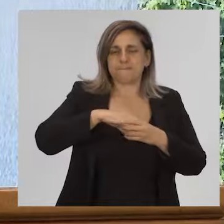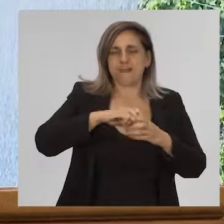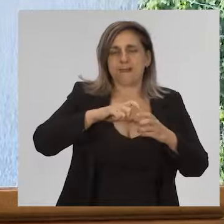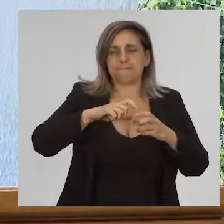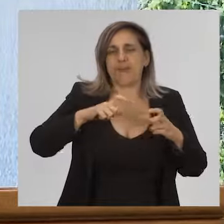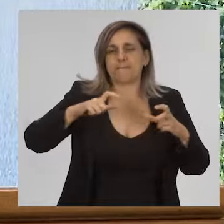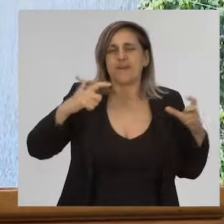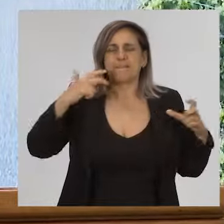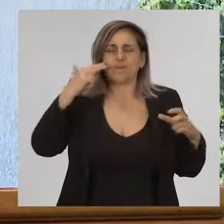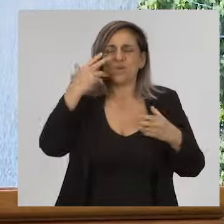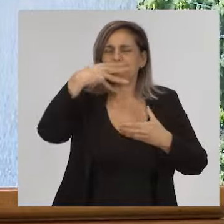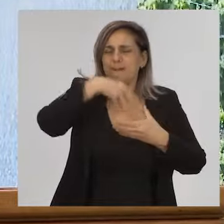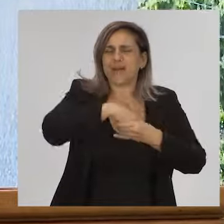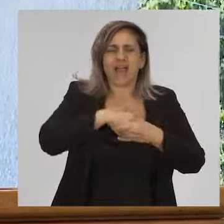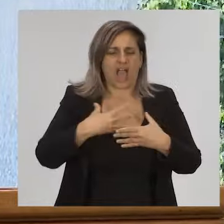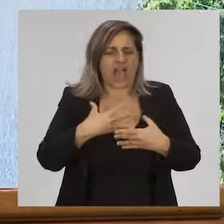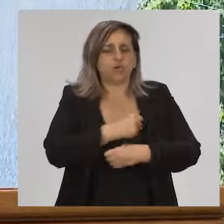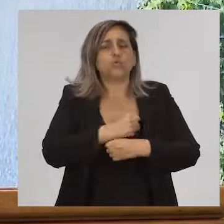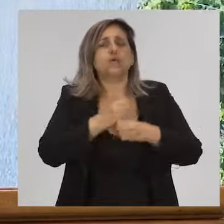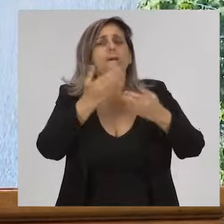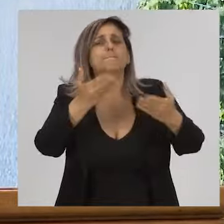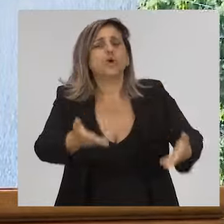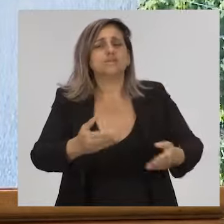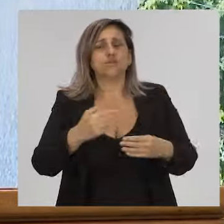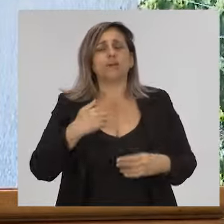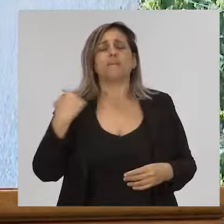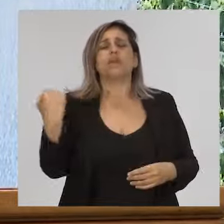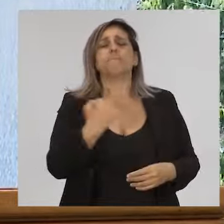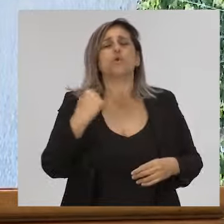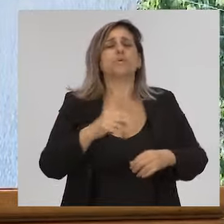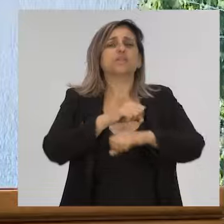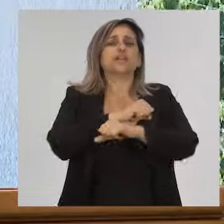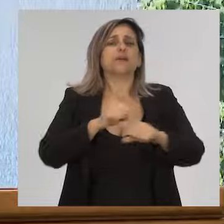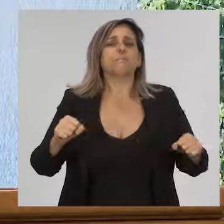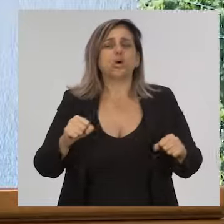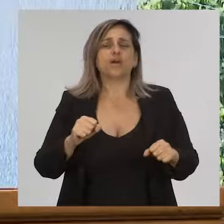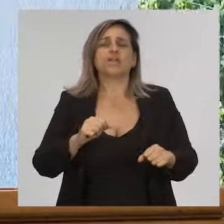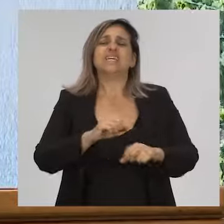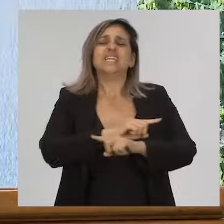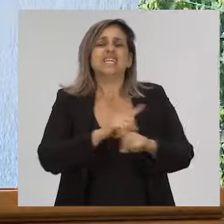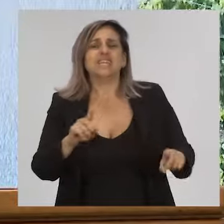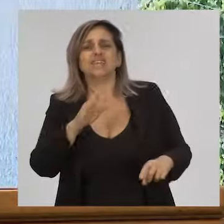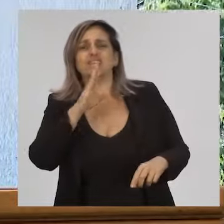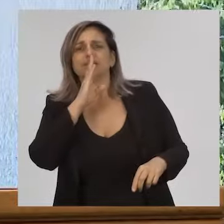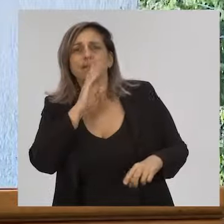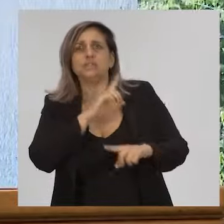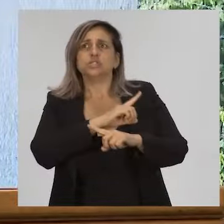Y te toma más. Y por eso para mí es muy importante el concepto ni silencio ni